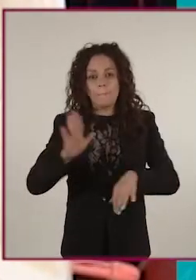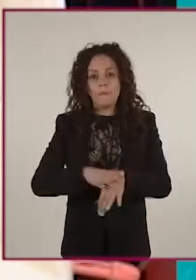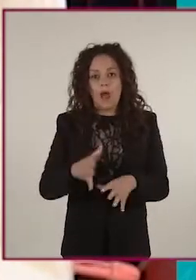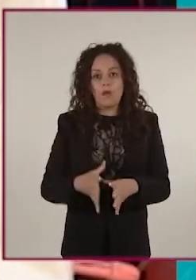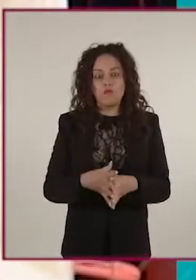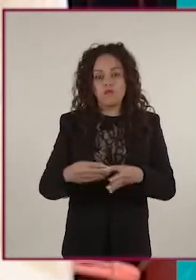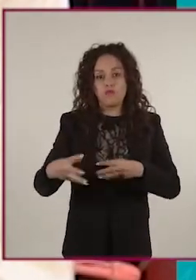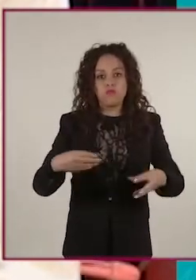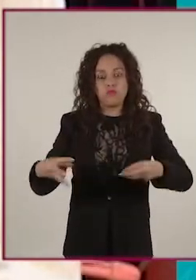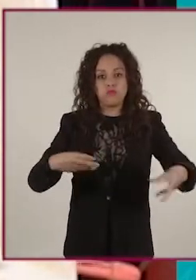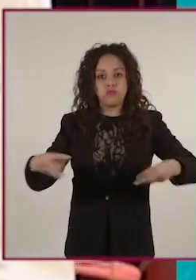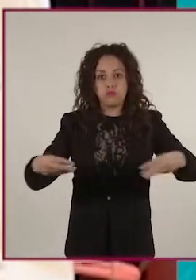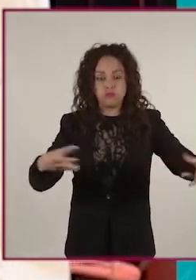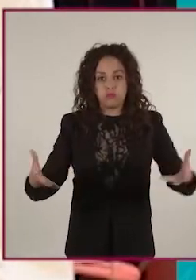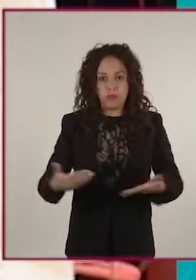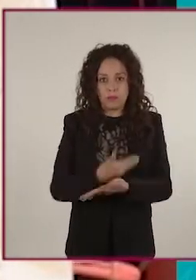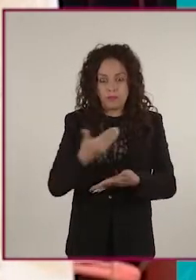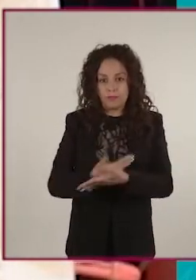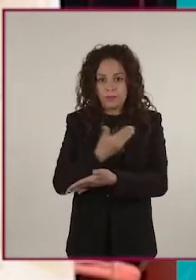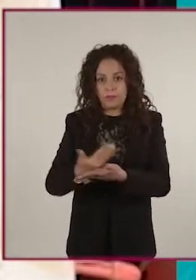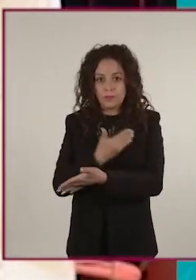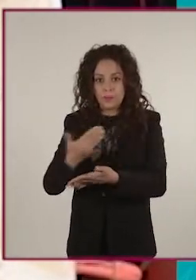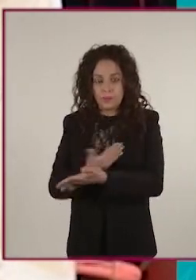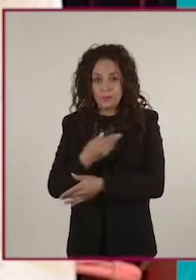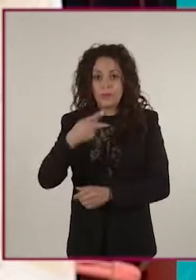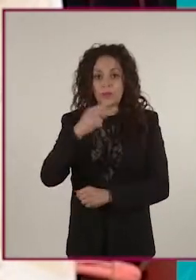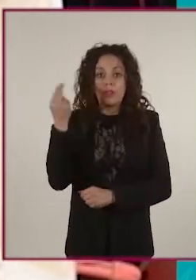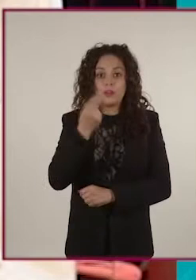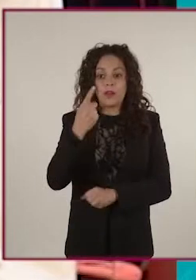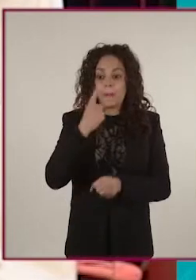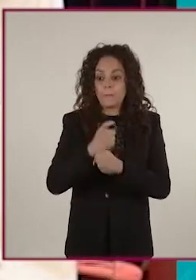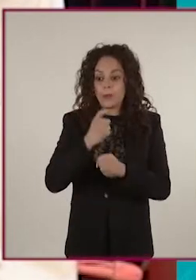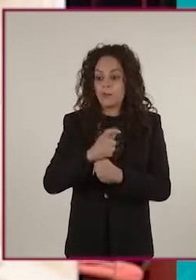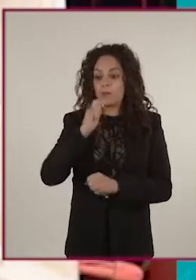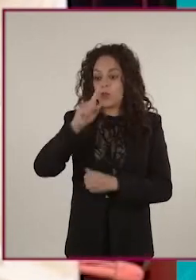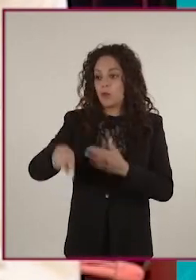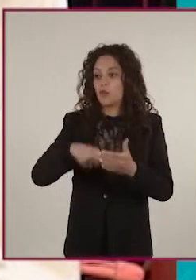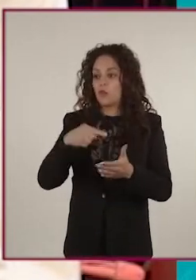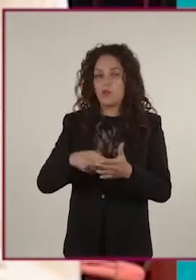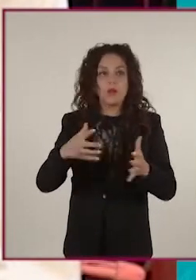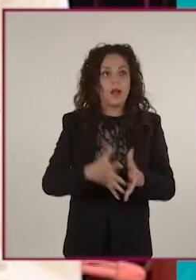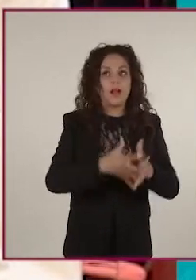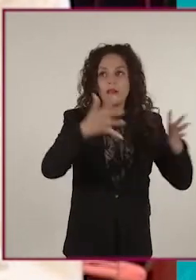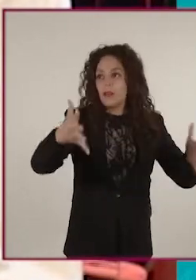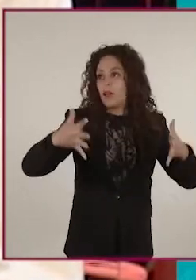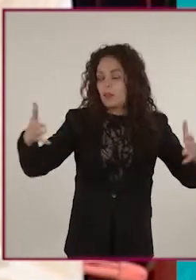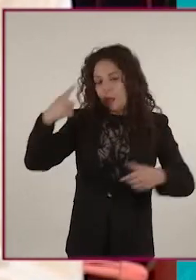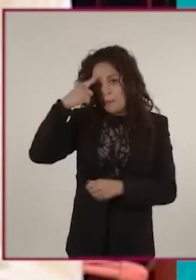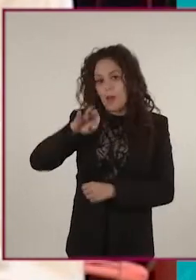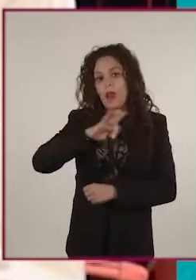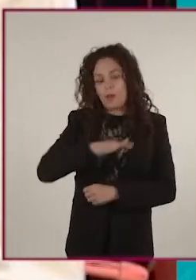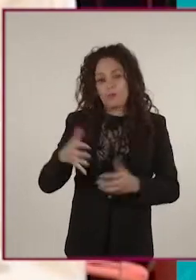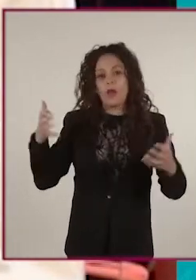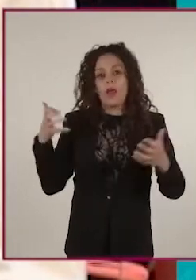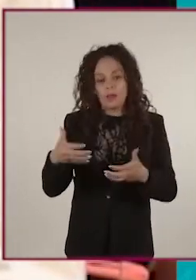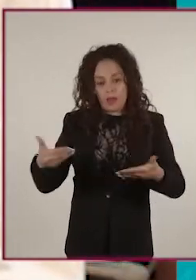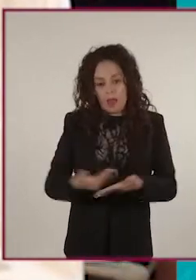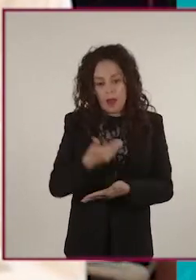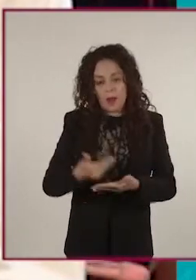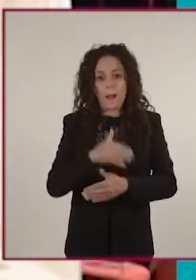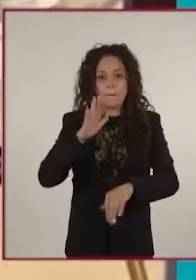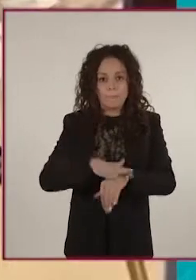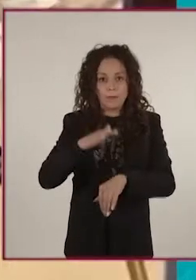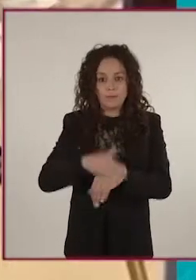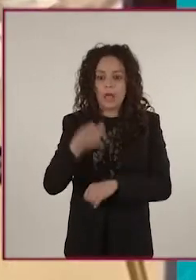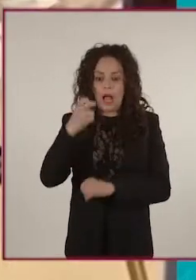cuestión simplemente de crear la infraestructura para poder crecer grandes volúmenes de cultivo y obtener de ahí el polímero,